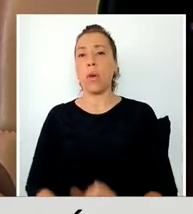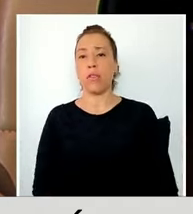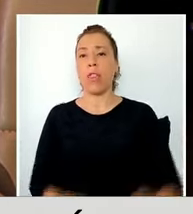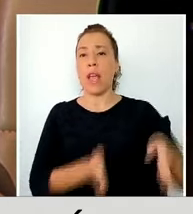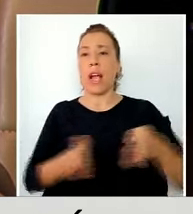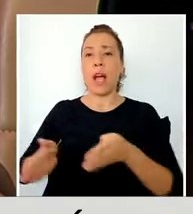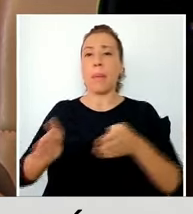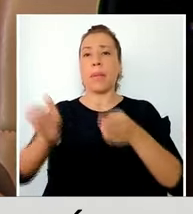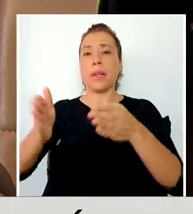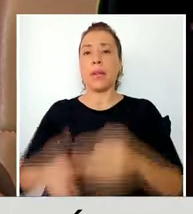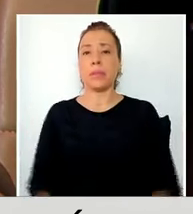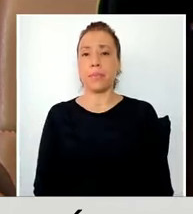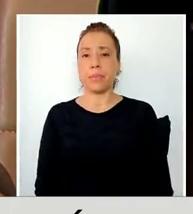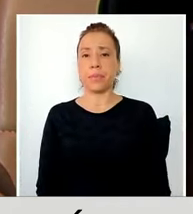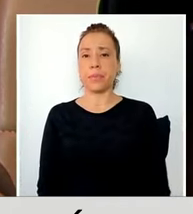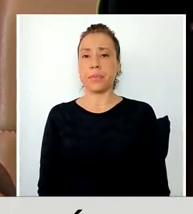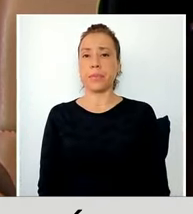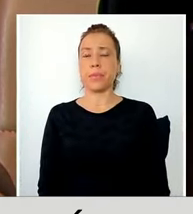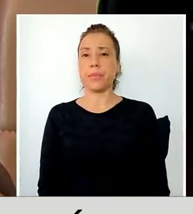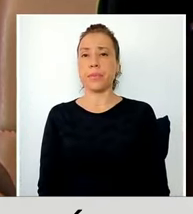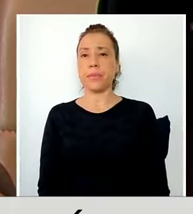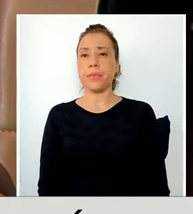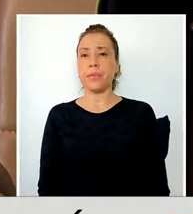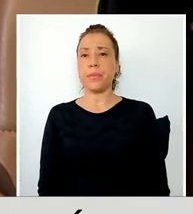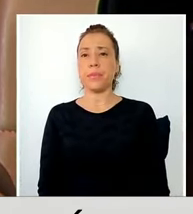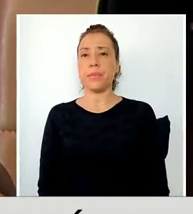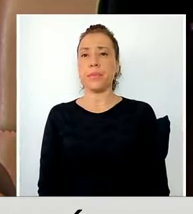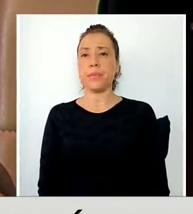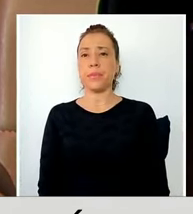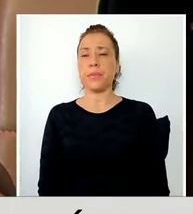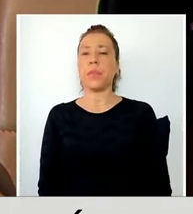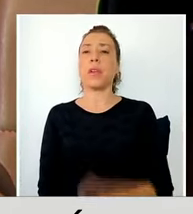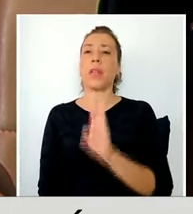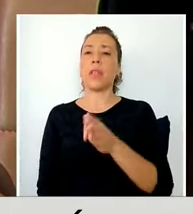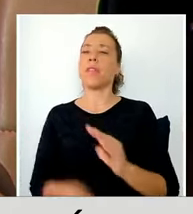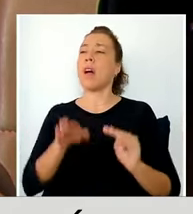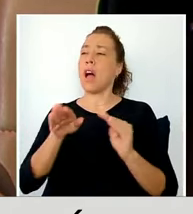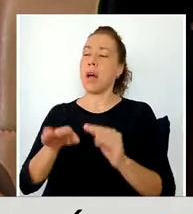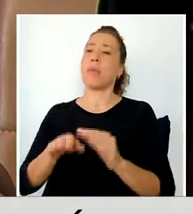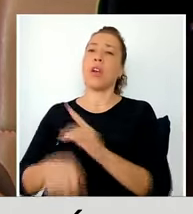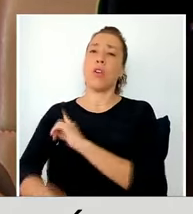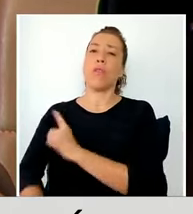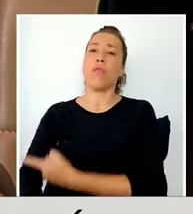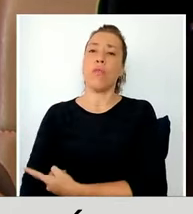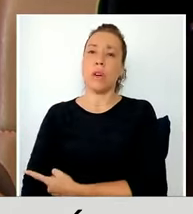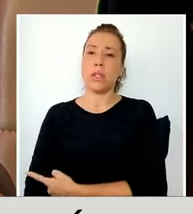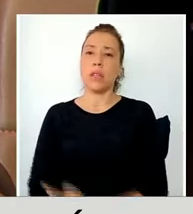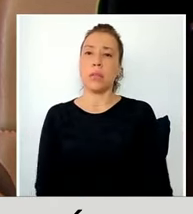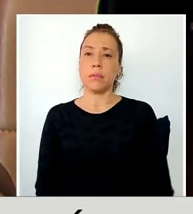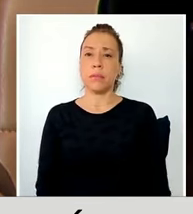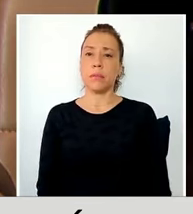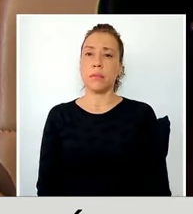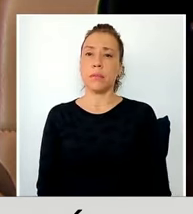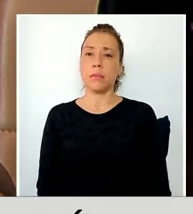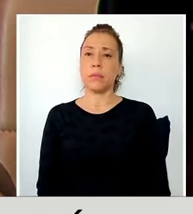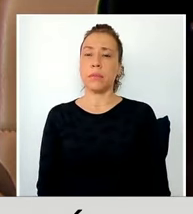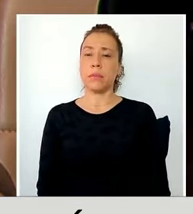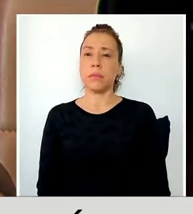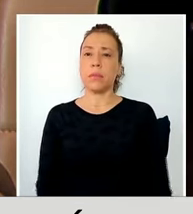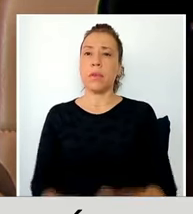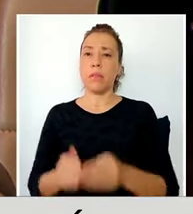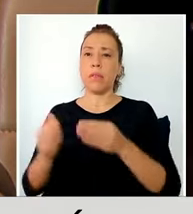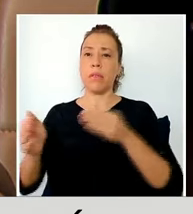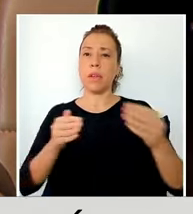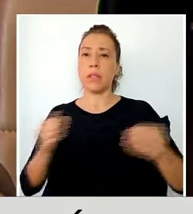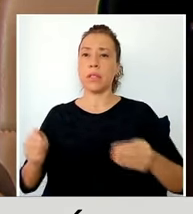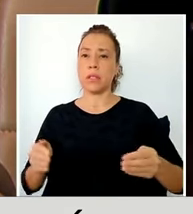diría presidente que hay que apoyar fuertemente para a nuestros vecinos con el